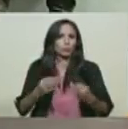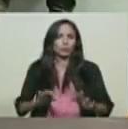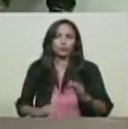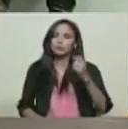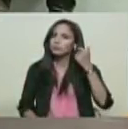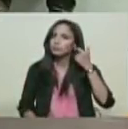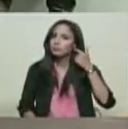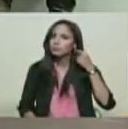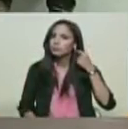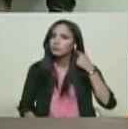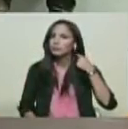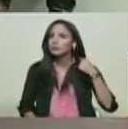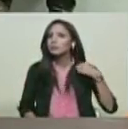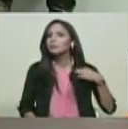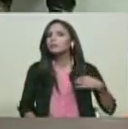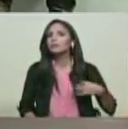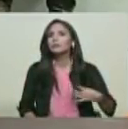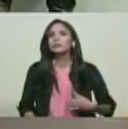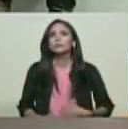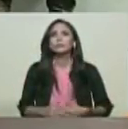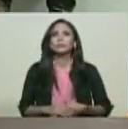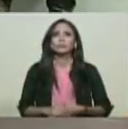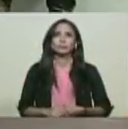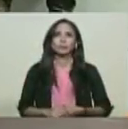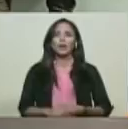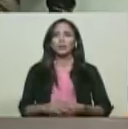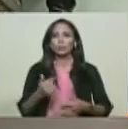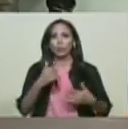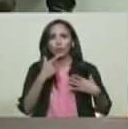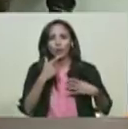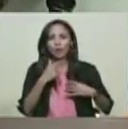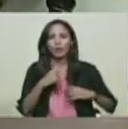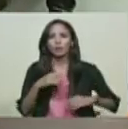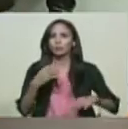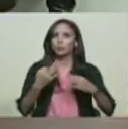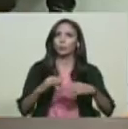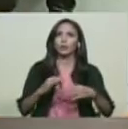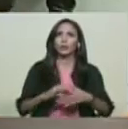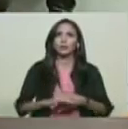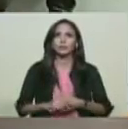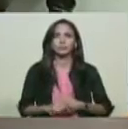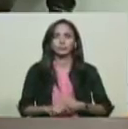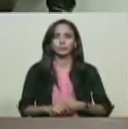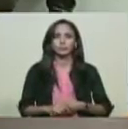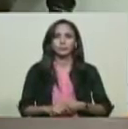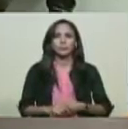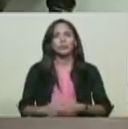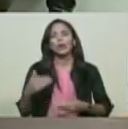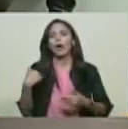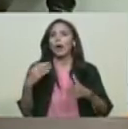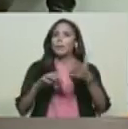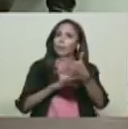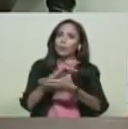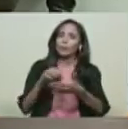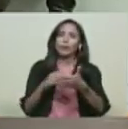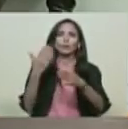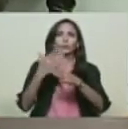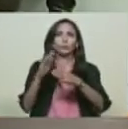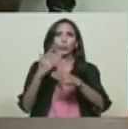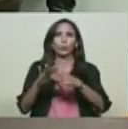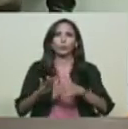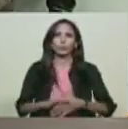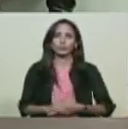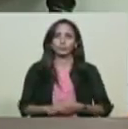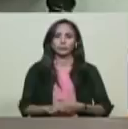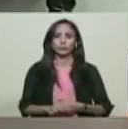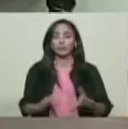Lo dije con ardor en el estómago, pero lo dije. Uno tiene que estar a la altura las circunstancias que la vida y la